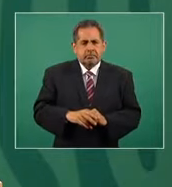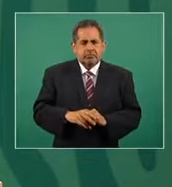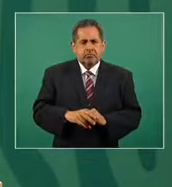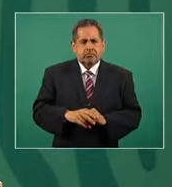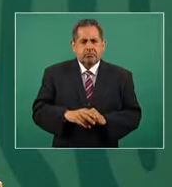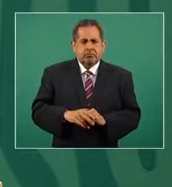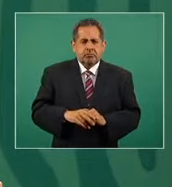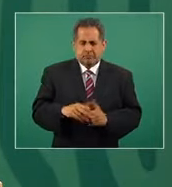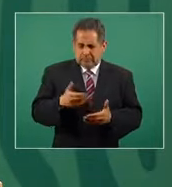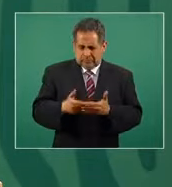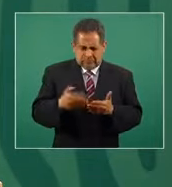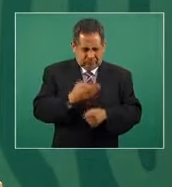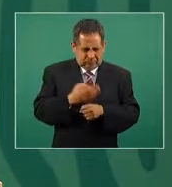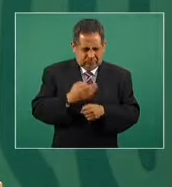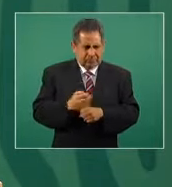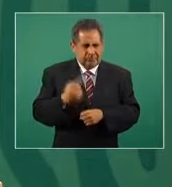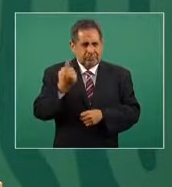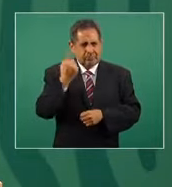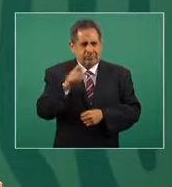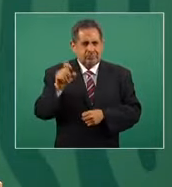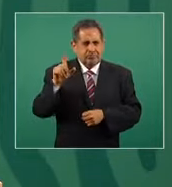somos hasta ahora 120